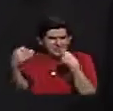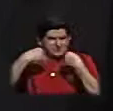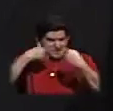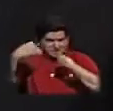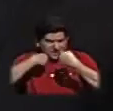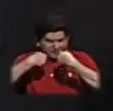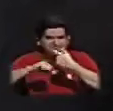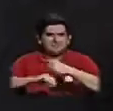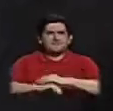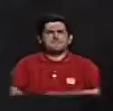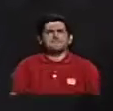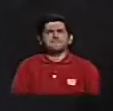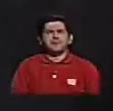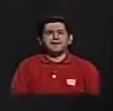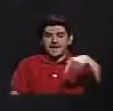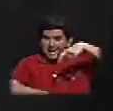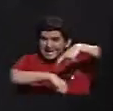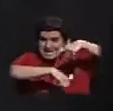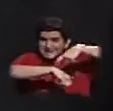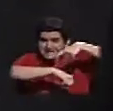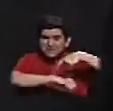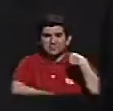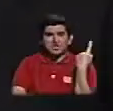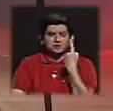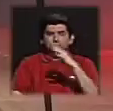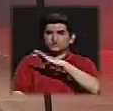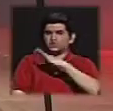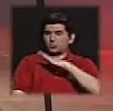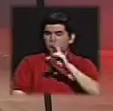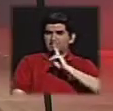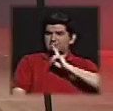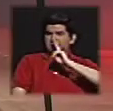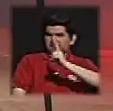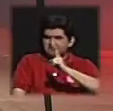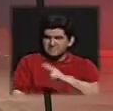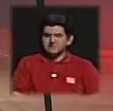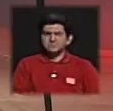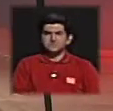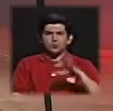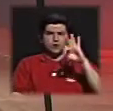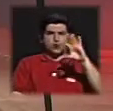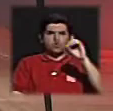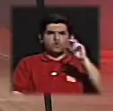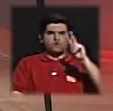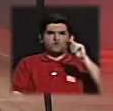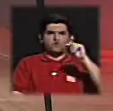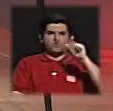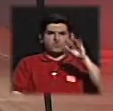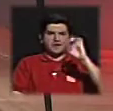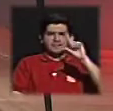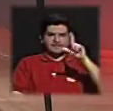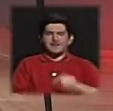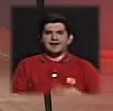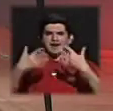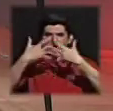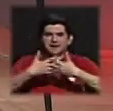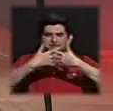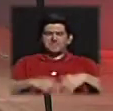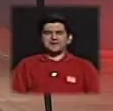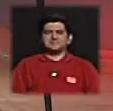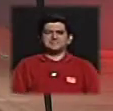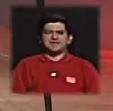explicado, que en estos momentos el único beneficiado real por Fonatel ha sido la empresa Ernst &